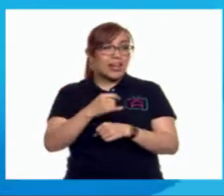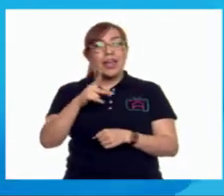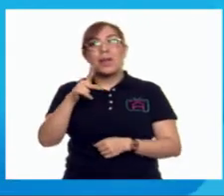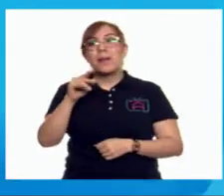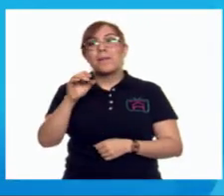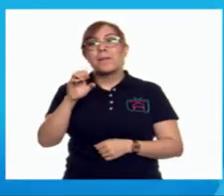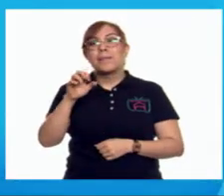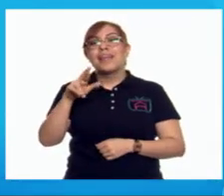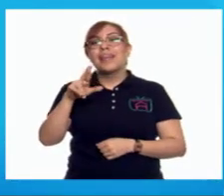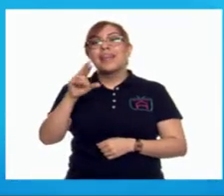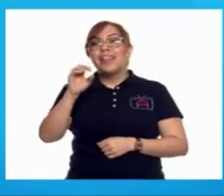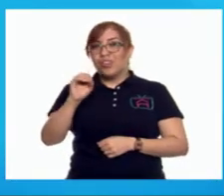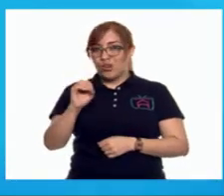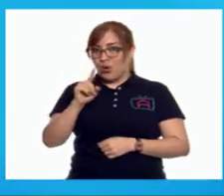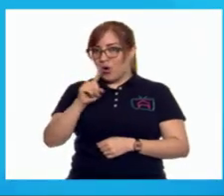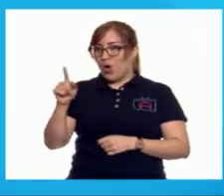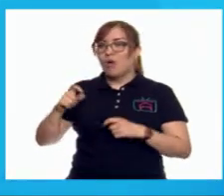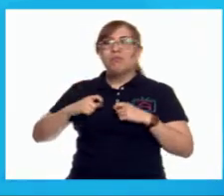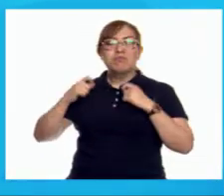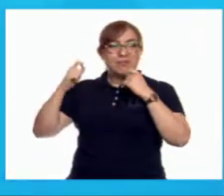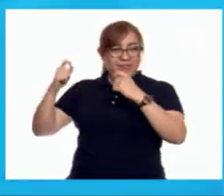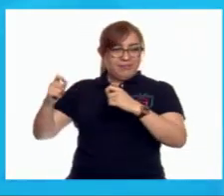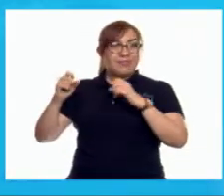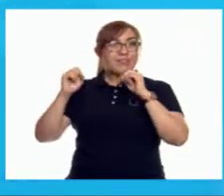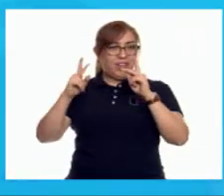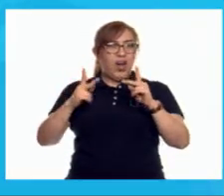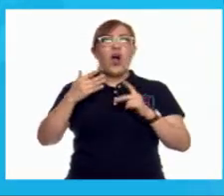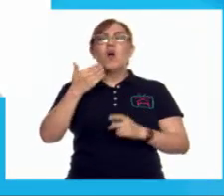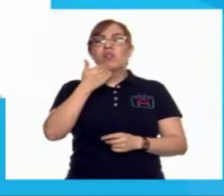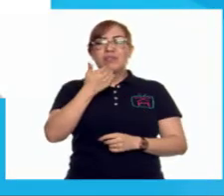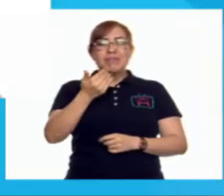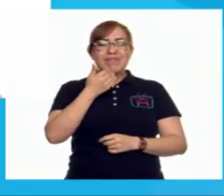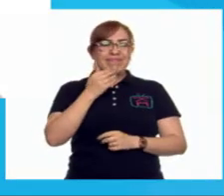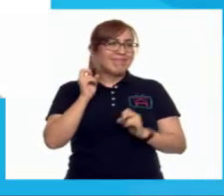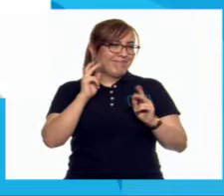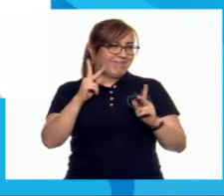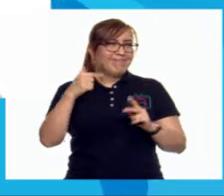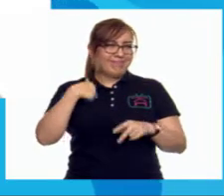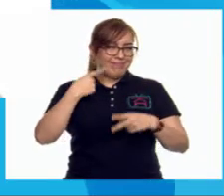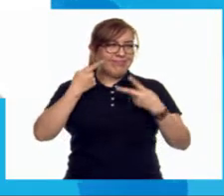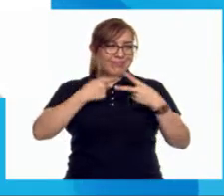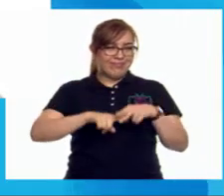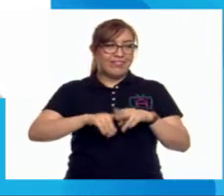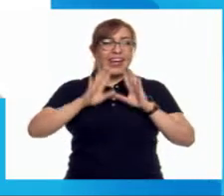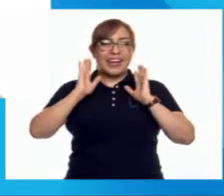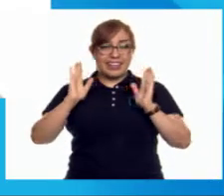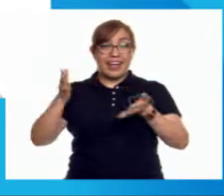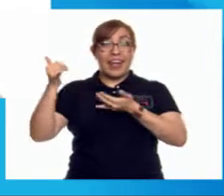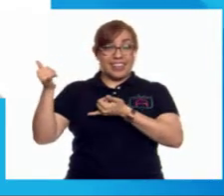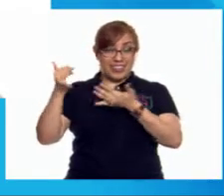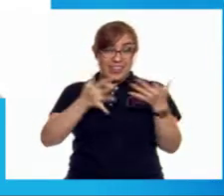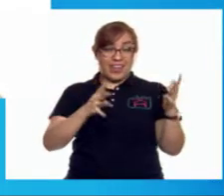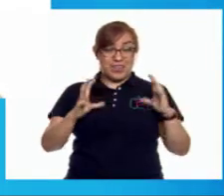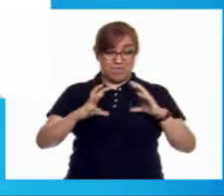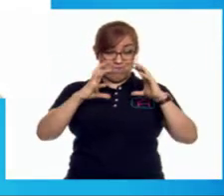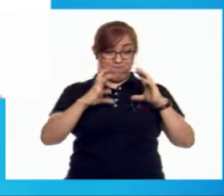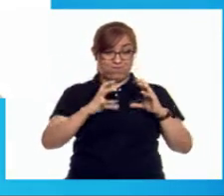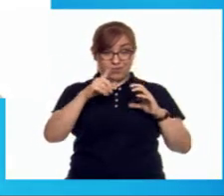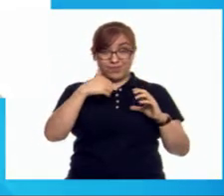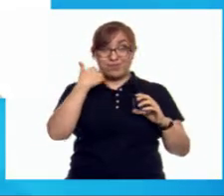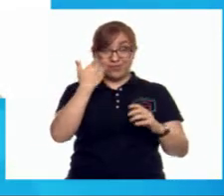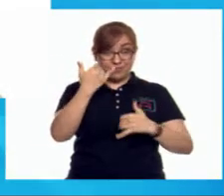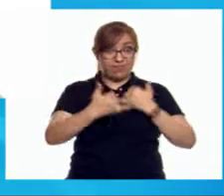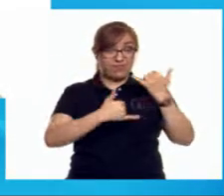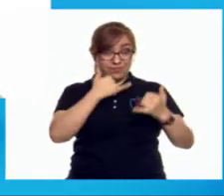el personaje más grande de allí. Ajá. Muy bien. Bueno, empiezo. Traje el balón. ¿Jugamos foot? ¡Qué hubo,